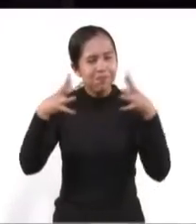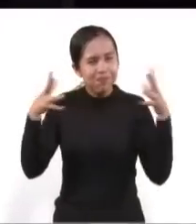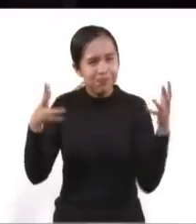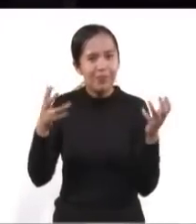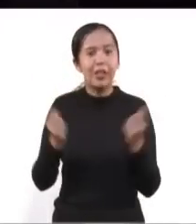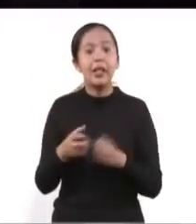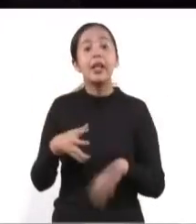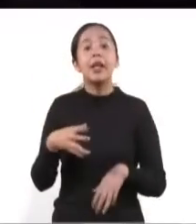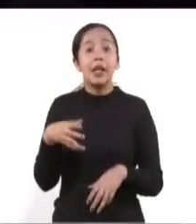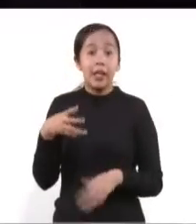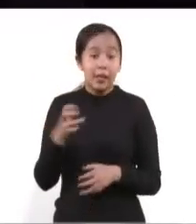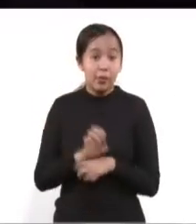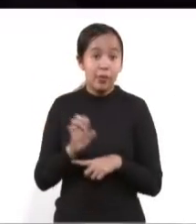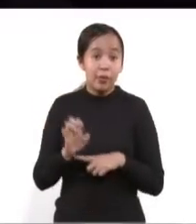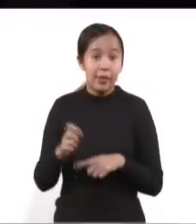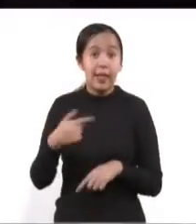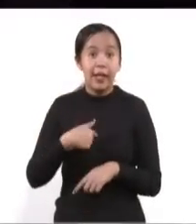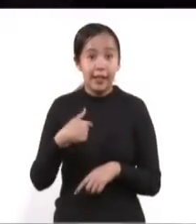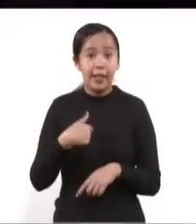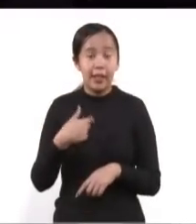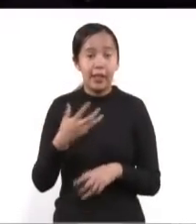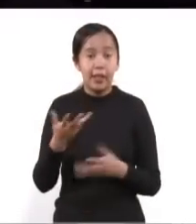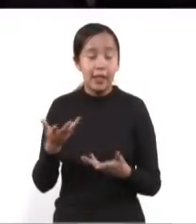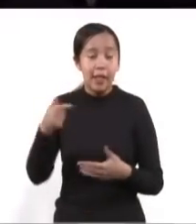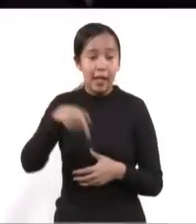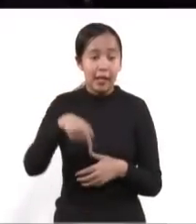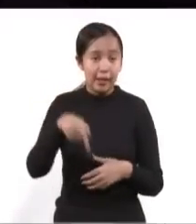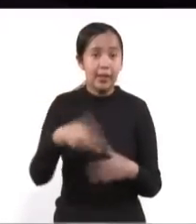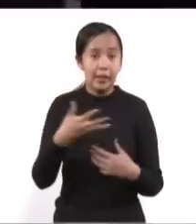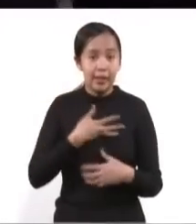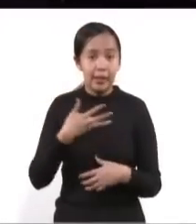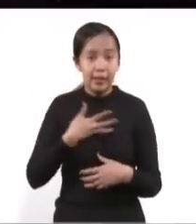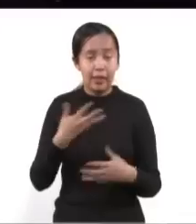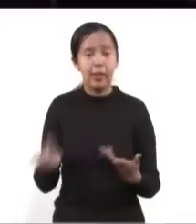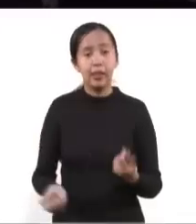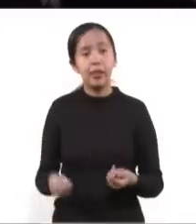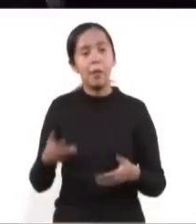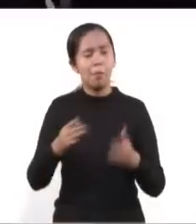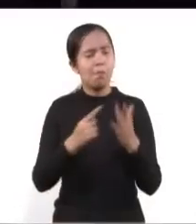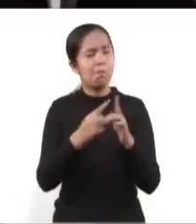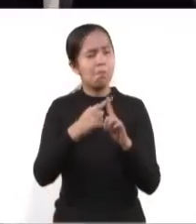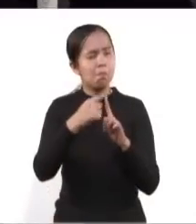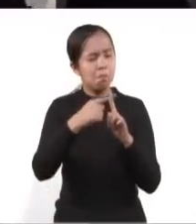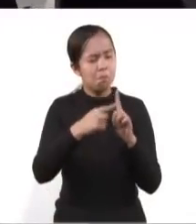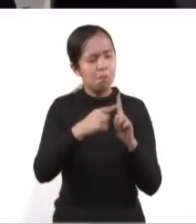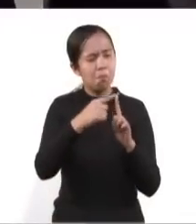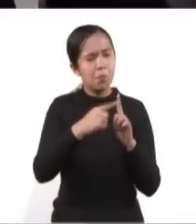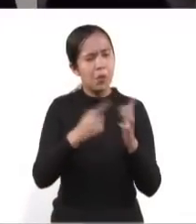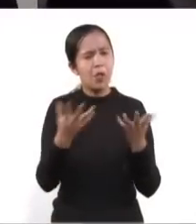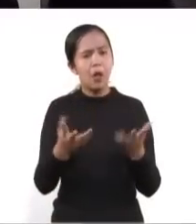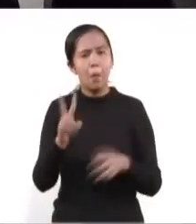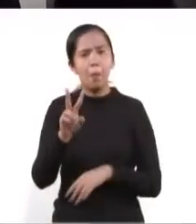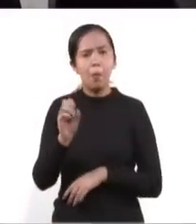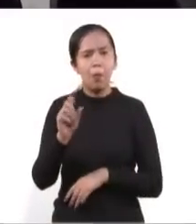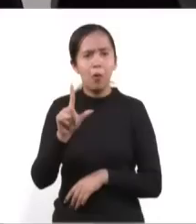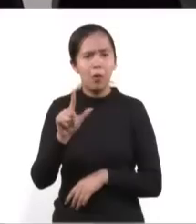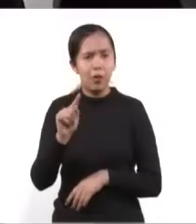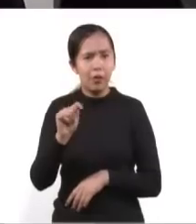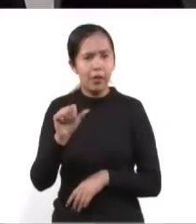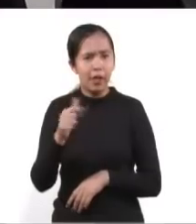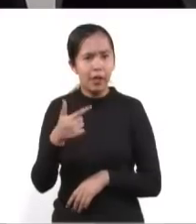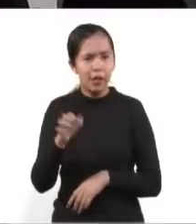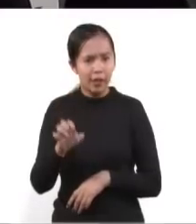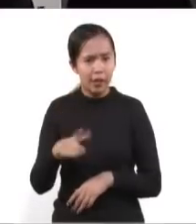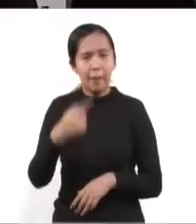interruptor, tiene la medición de corriente, tiene la medición de voltaje que se envían al piso anterior,